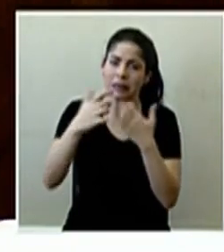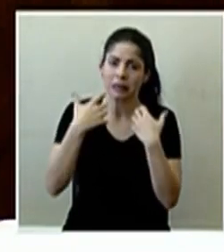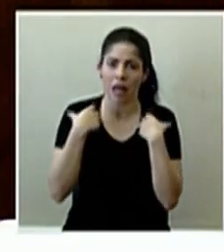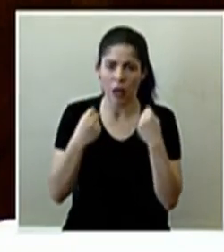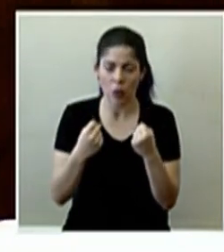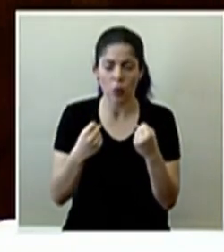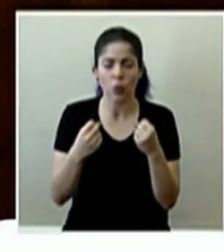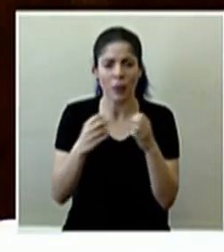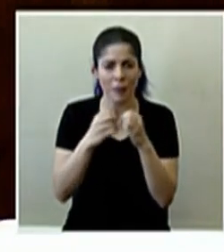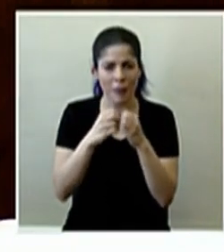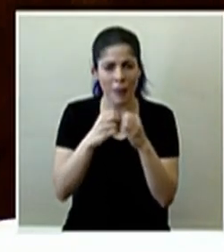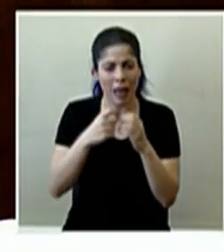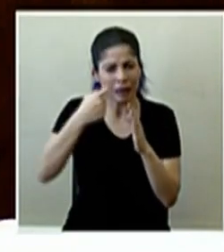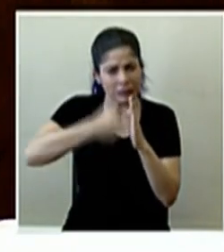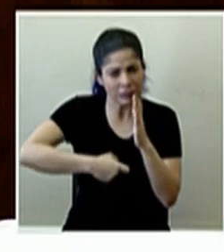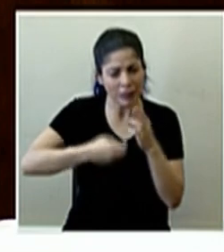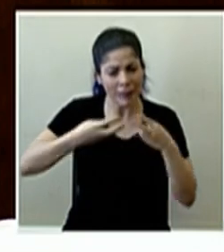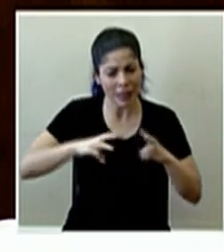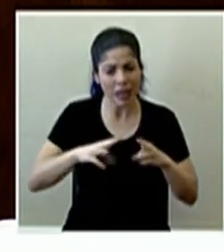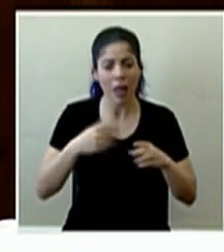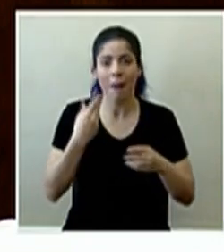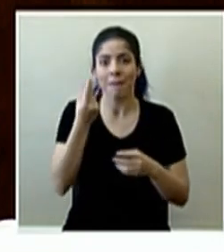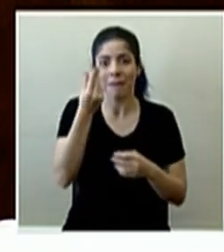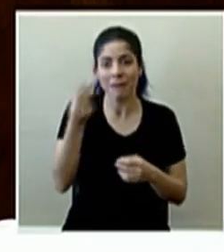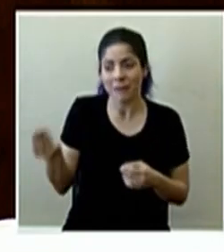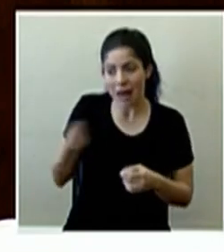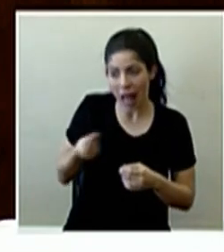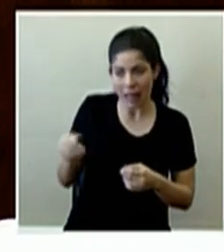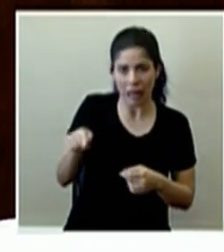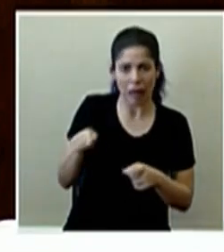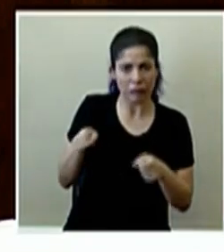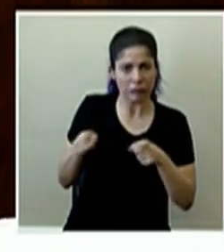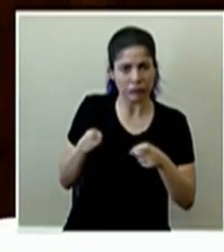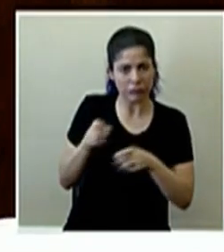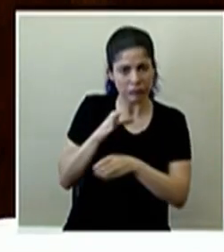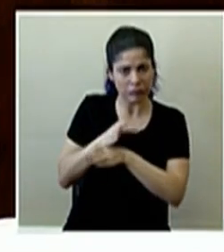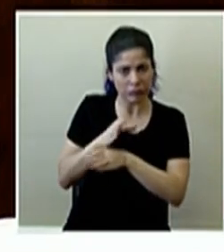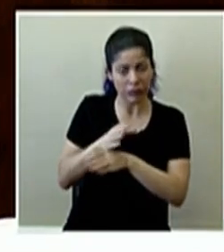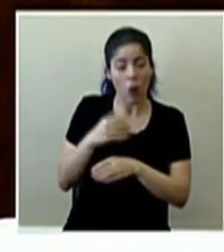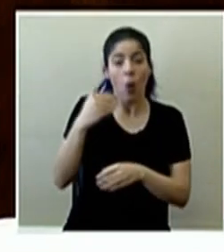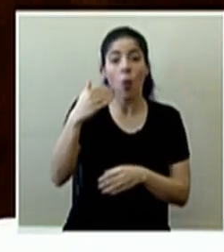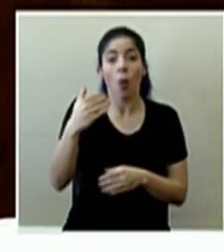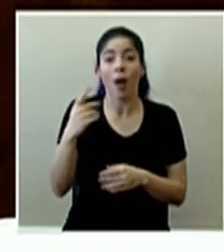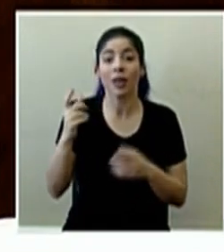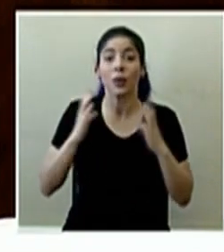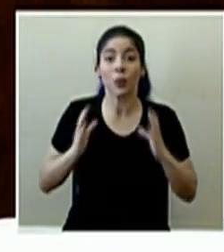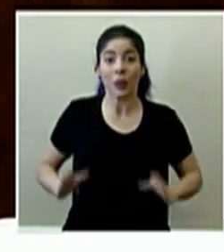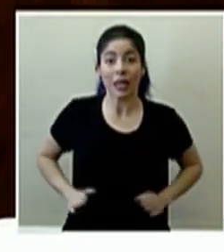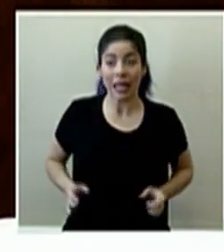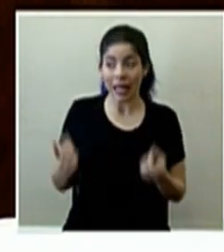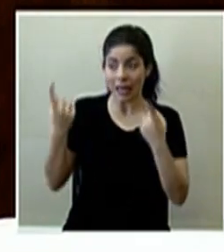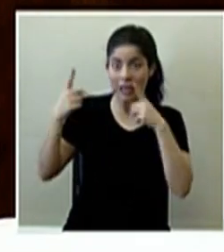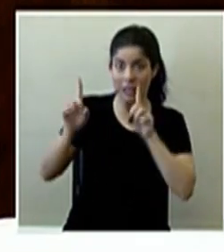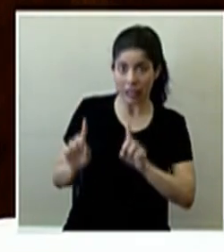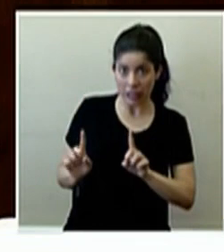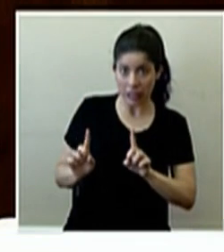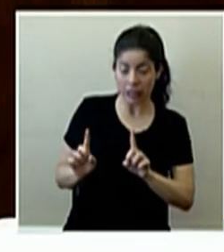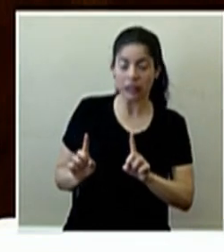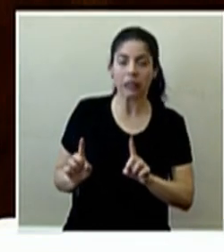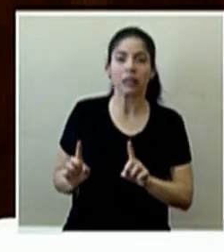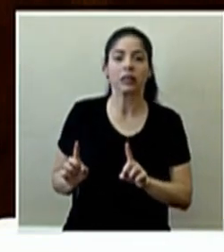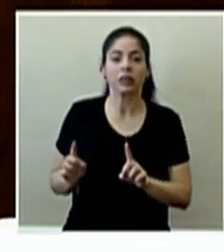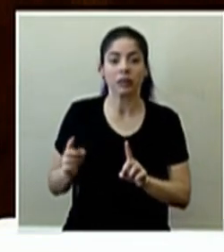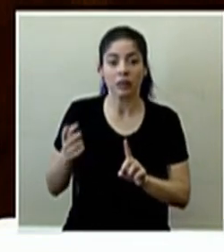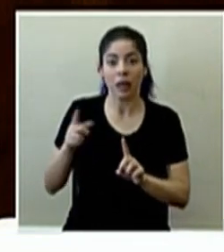decir, en el manejo del dinero, cuando recibamos algún cliente,